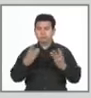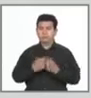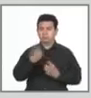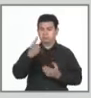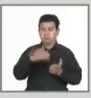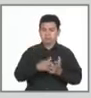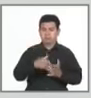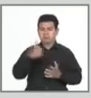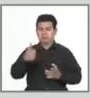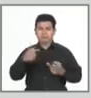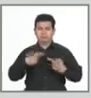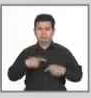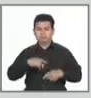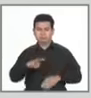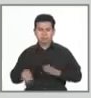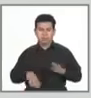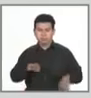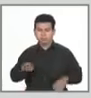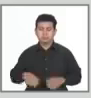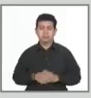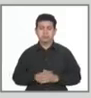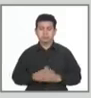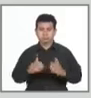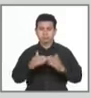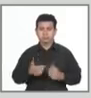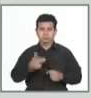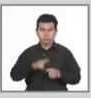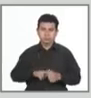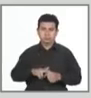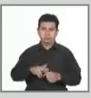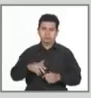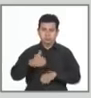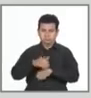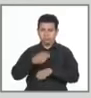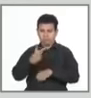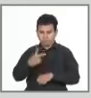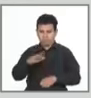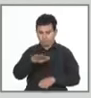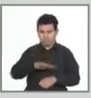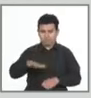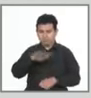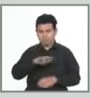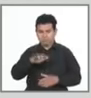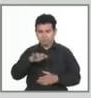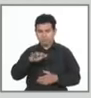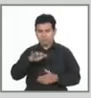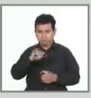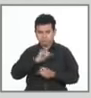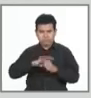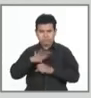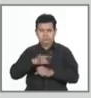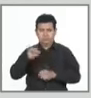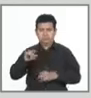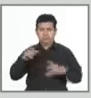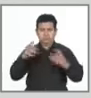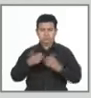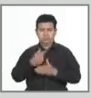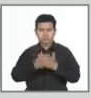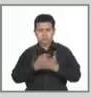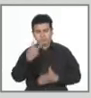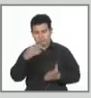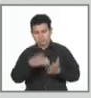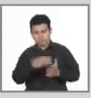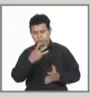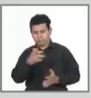seis defunciones en la jurisdicción sanitaria número dos región del istmo hay un total de dos